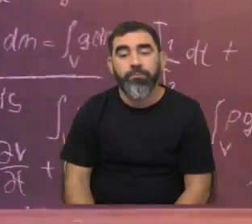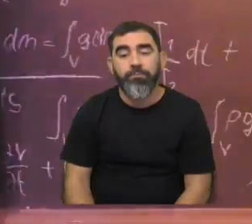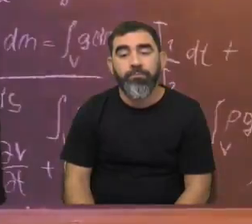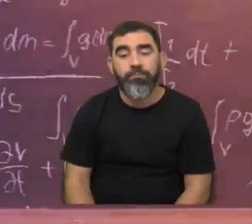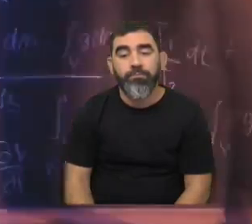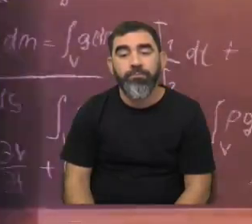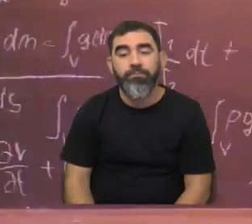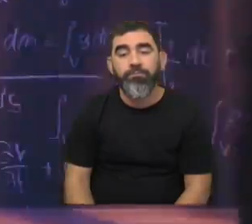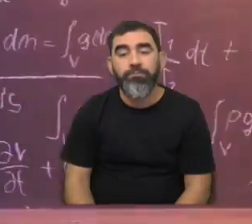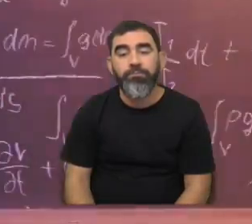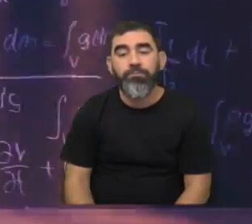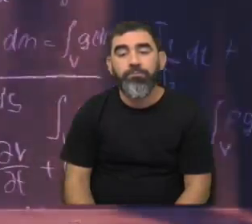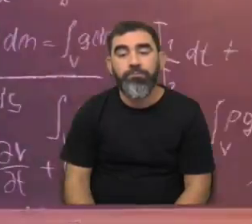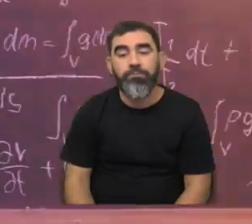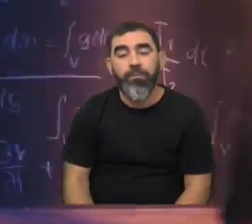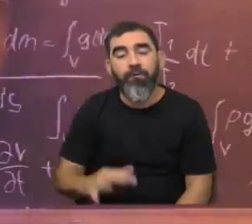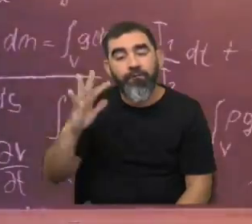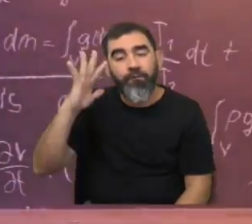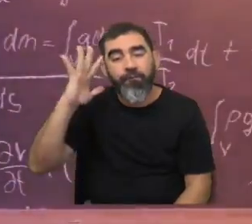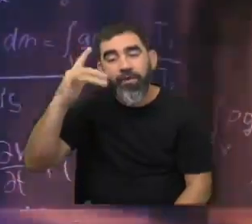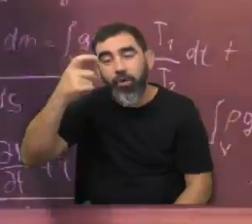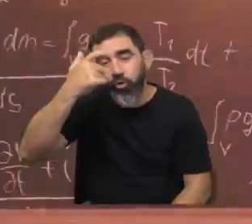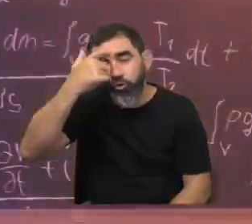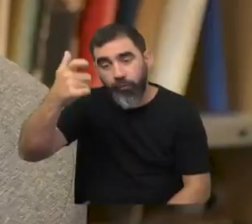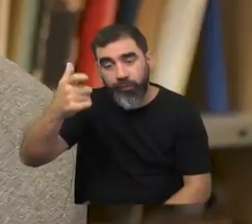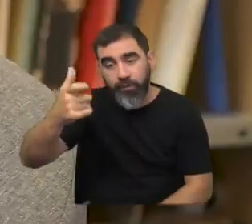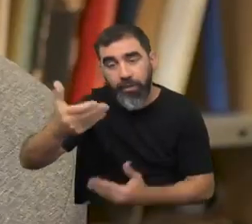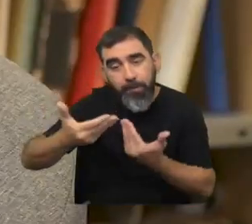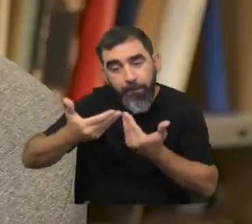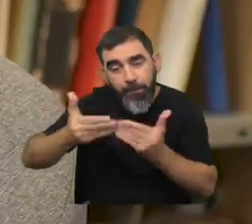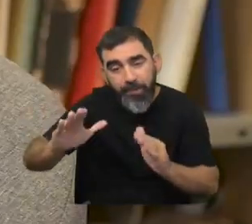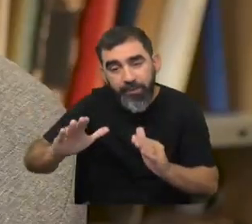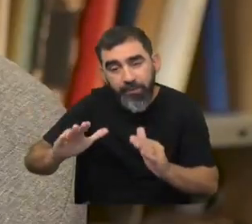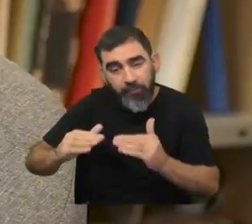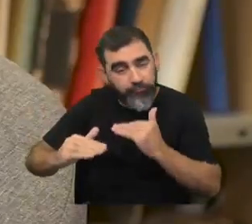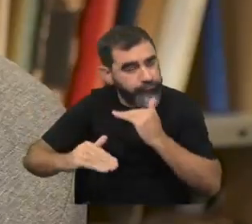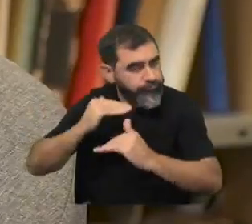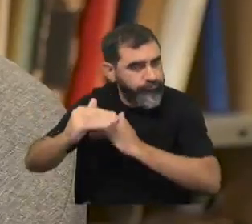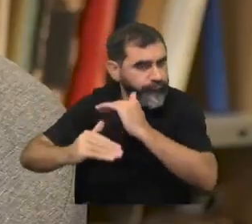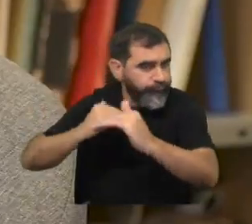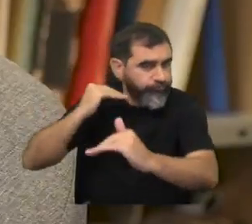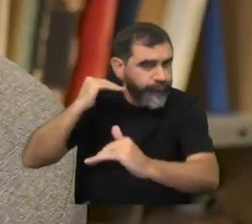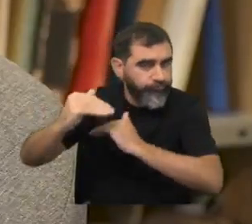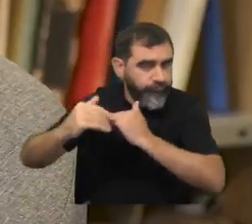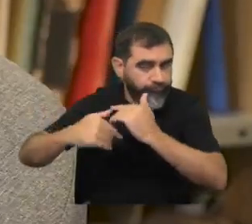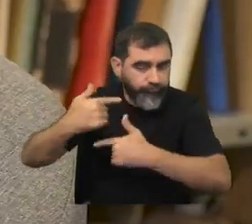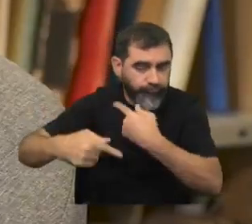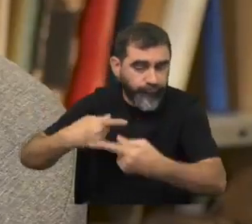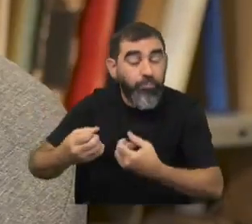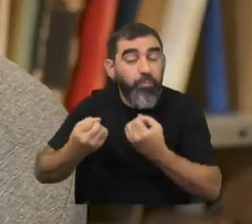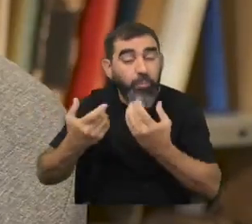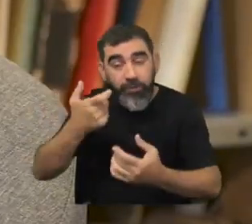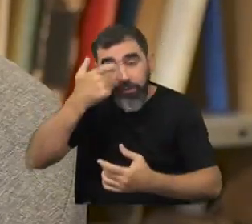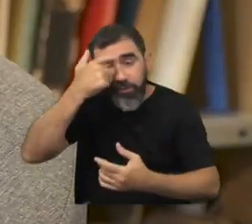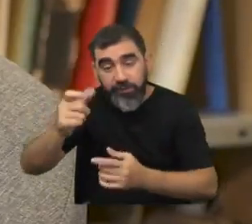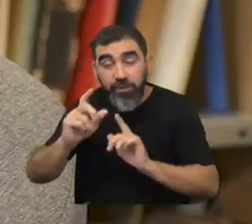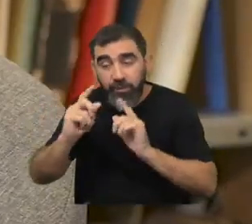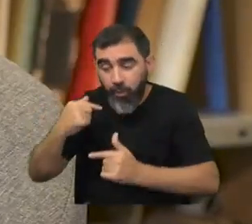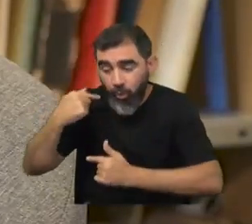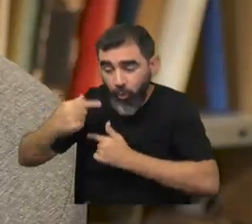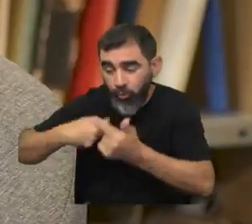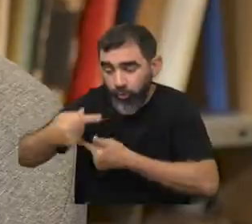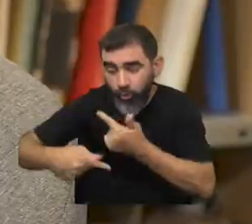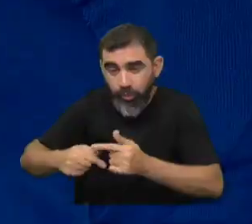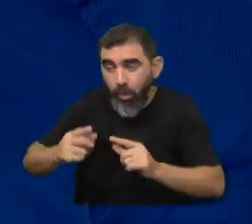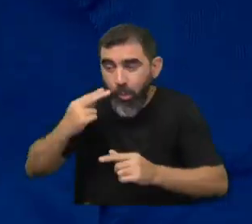La filosofía de la ciencia, desde que nace, no ha parado de desarrollarse. entre otras cosas porque la ciencia tampoco ha